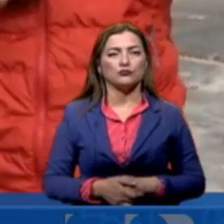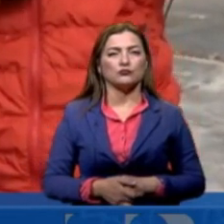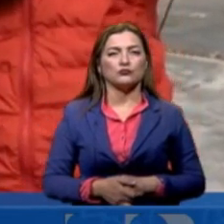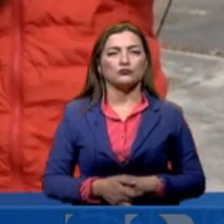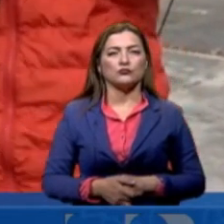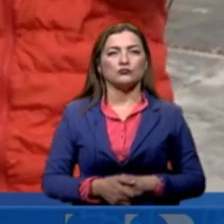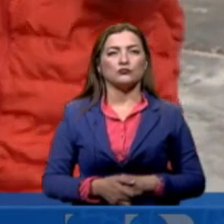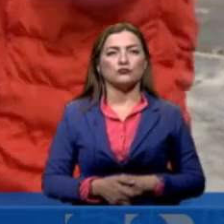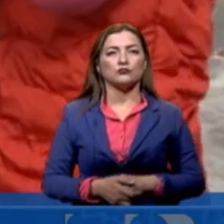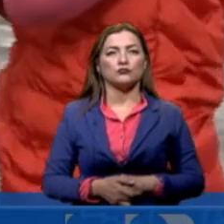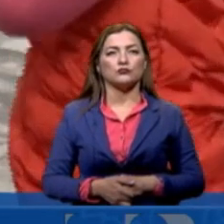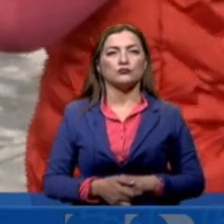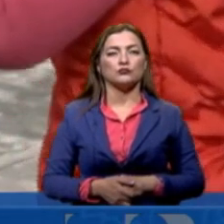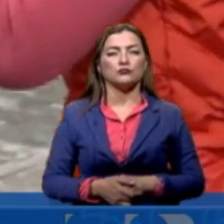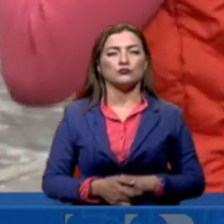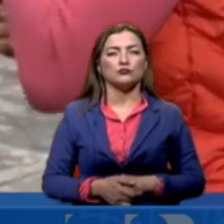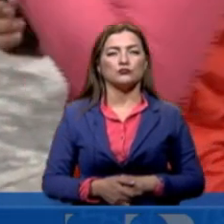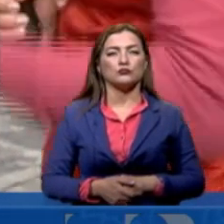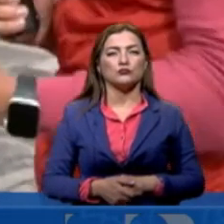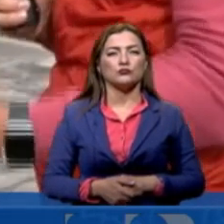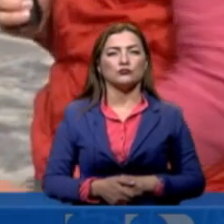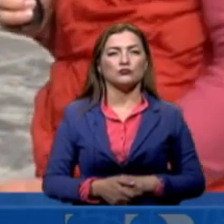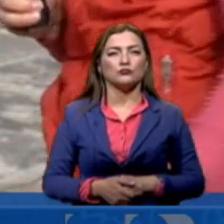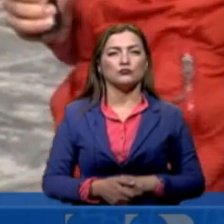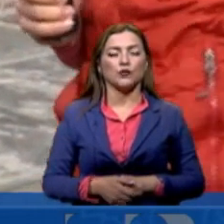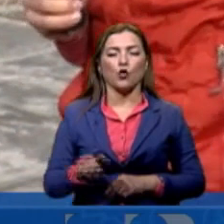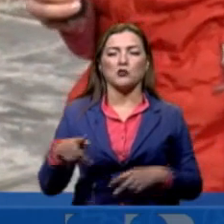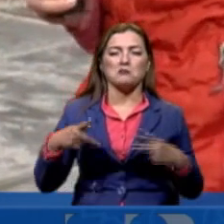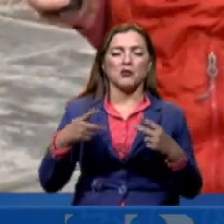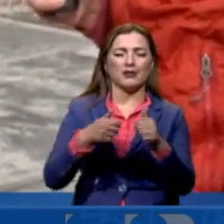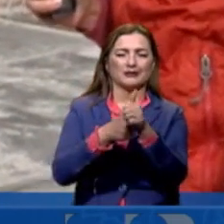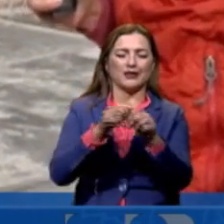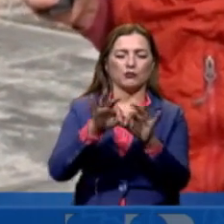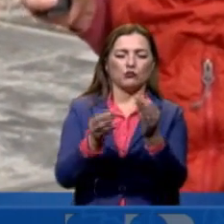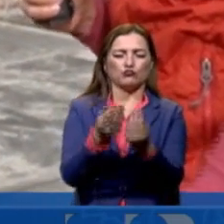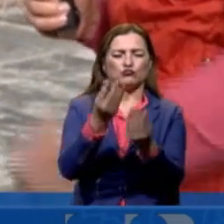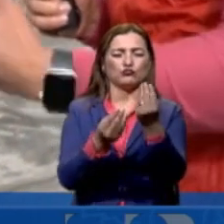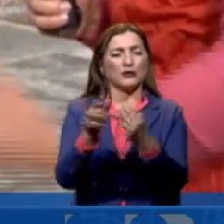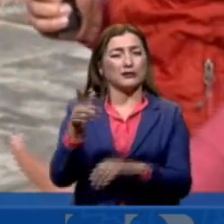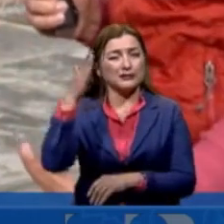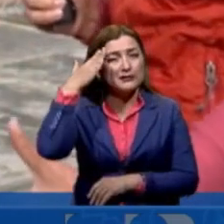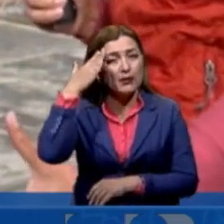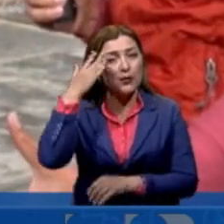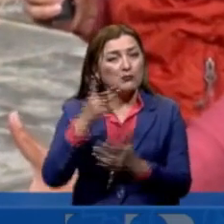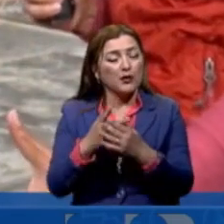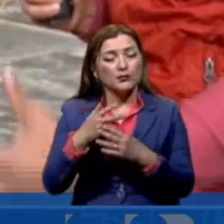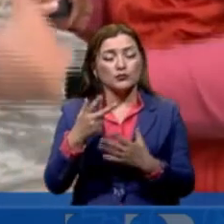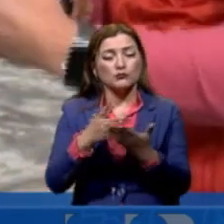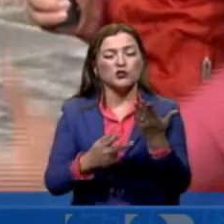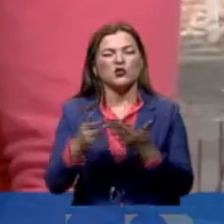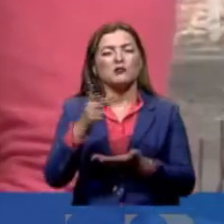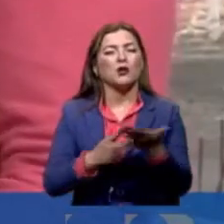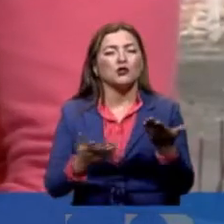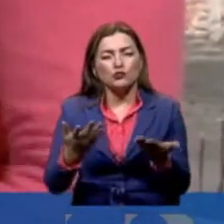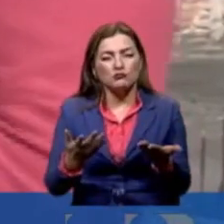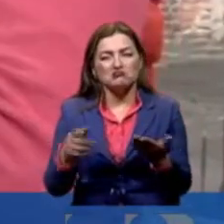Ok, justamente eso le iba a consultar a Lube. Lube, usted que vive aquí muy cerquita donde se inició el incendio, ¿sabemos si quizás este